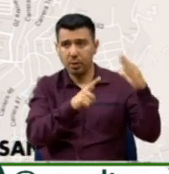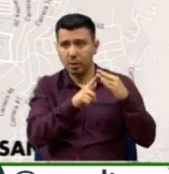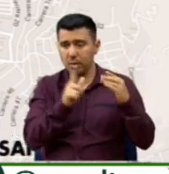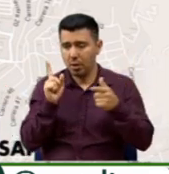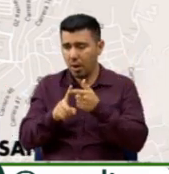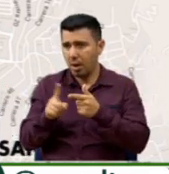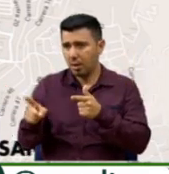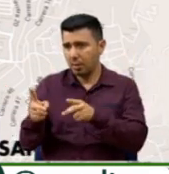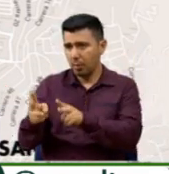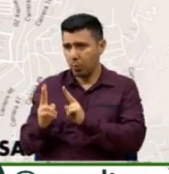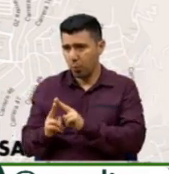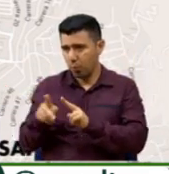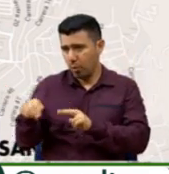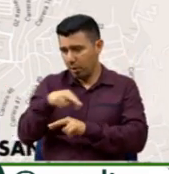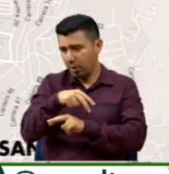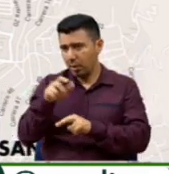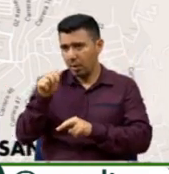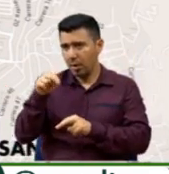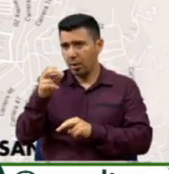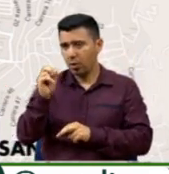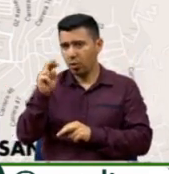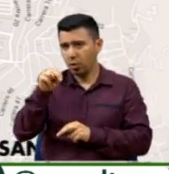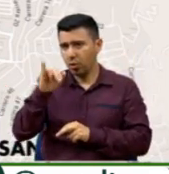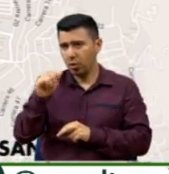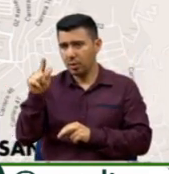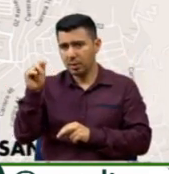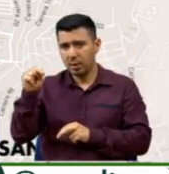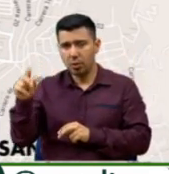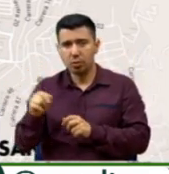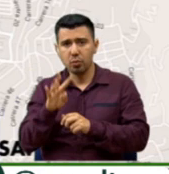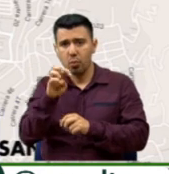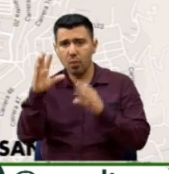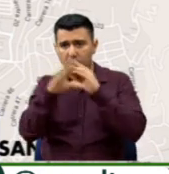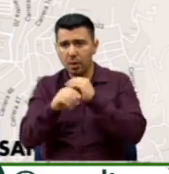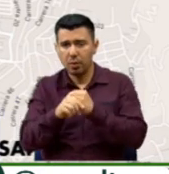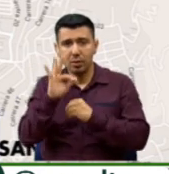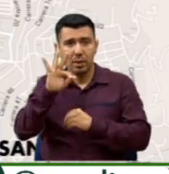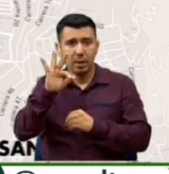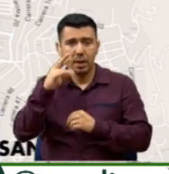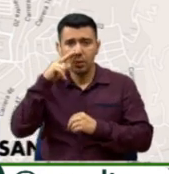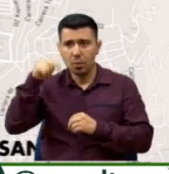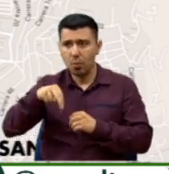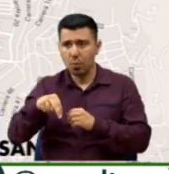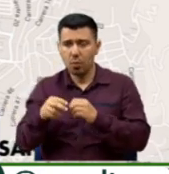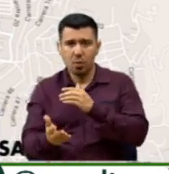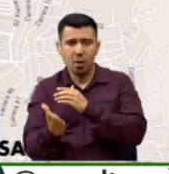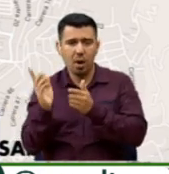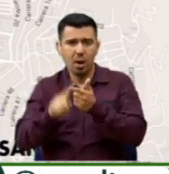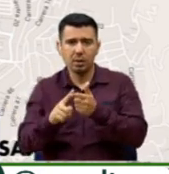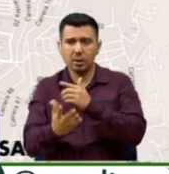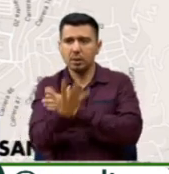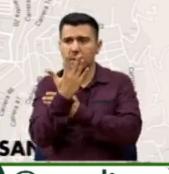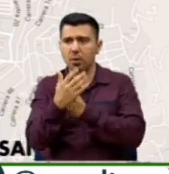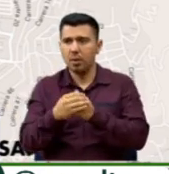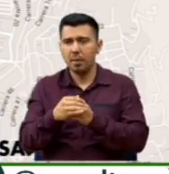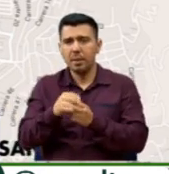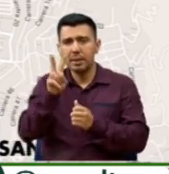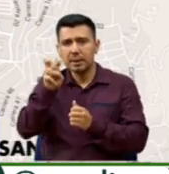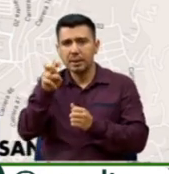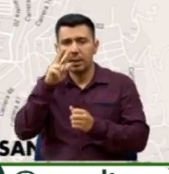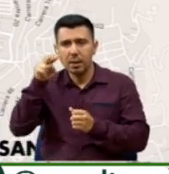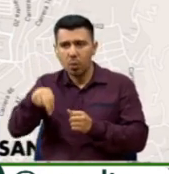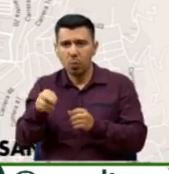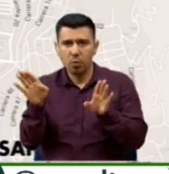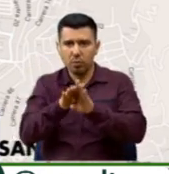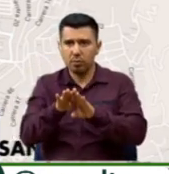peatonal de Antonia Santos a partir de las 9 de la noche del día viernes 3 de junio hasta las 5 de la mañana del día 7 de